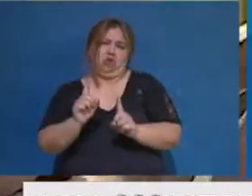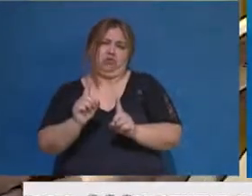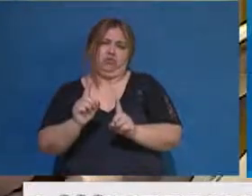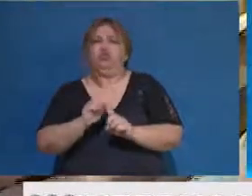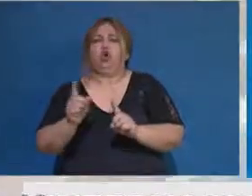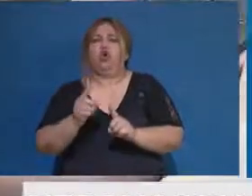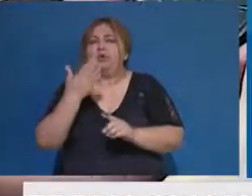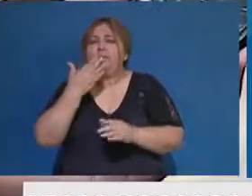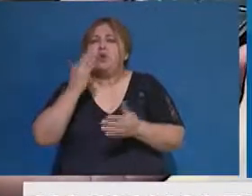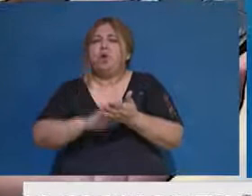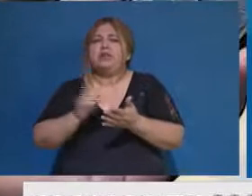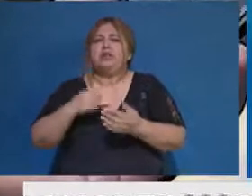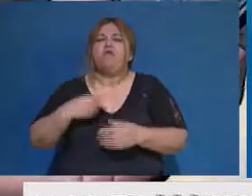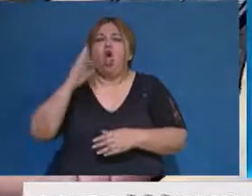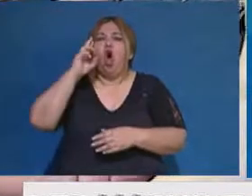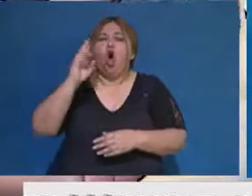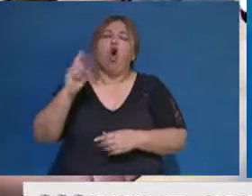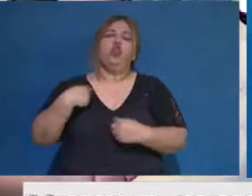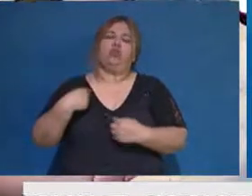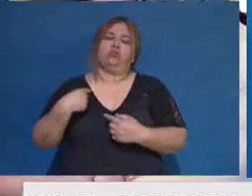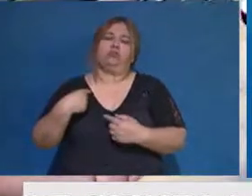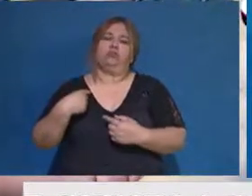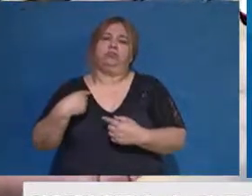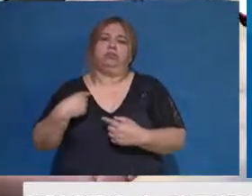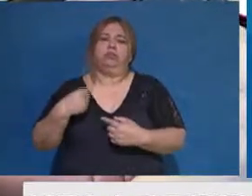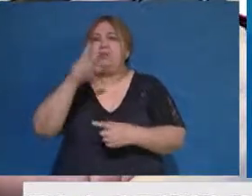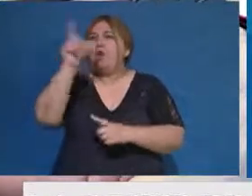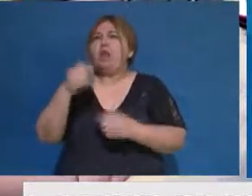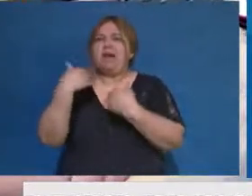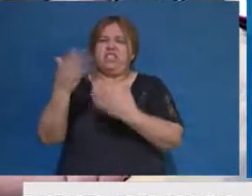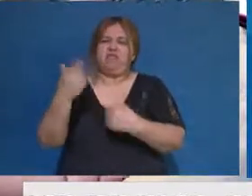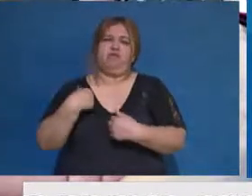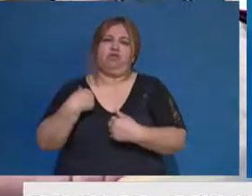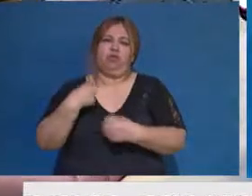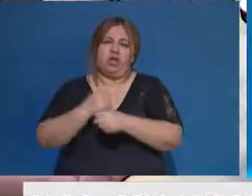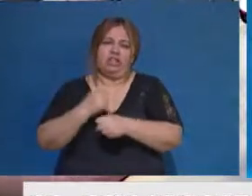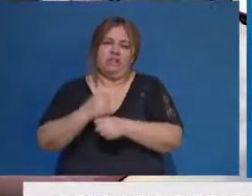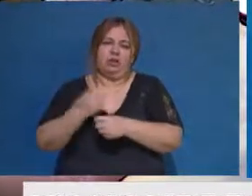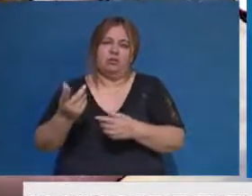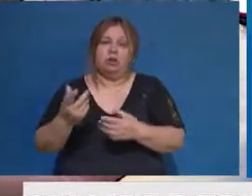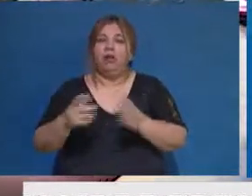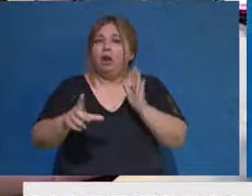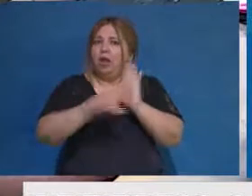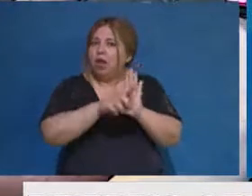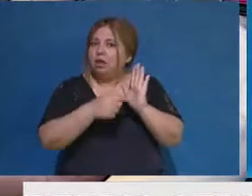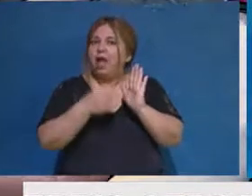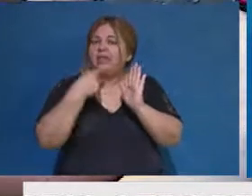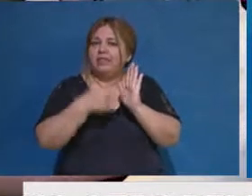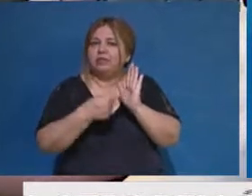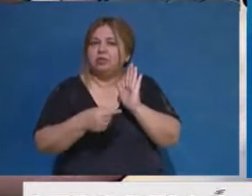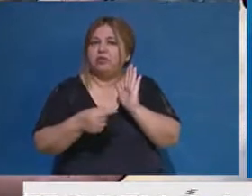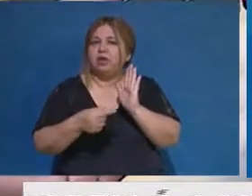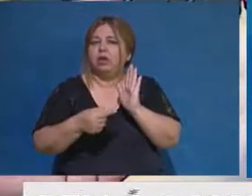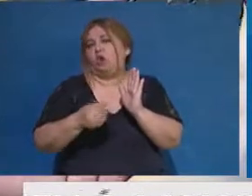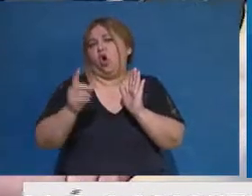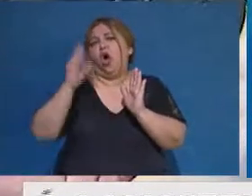doctor. Bueno, si hay un cuestionamiento a una decisión, existe la ley que establece recursos, no la conferencia de